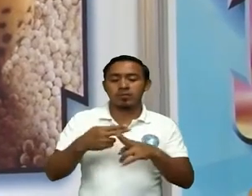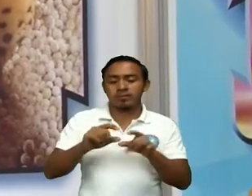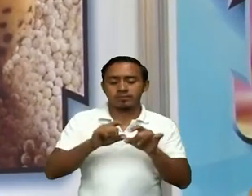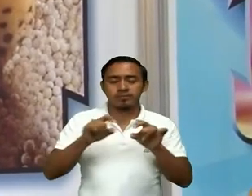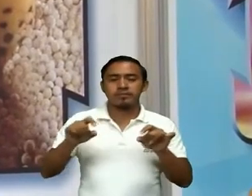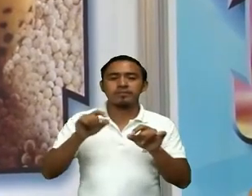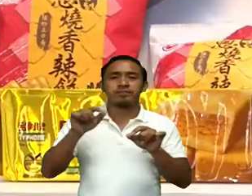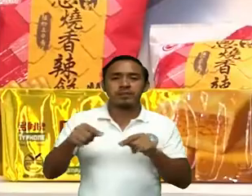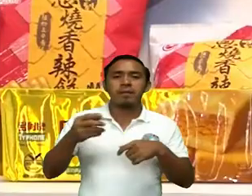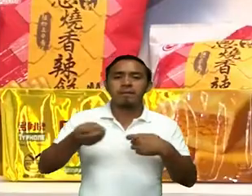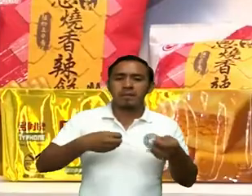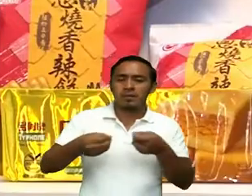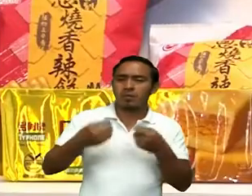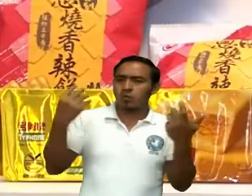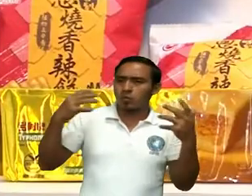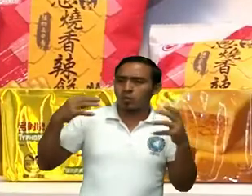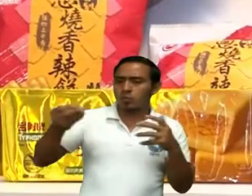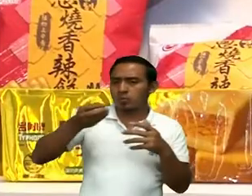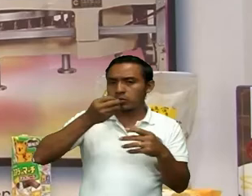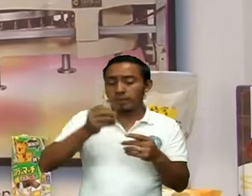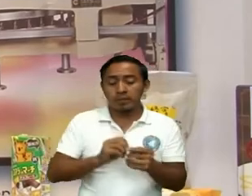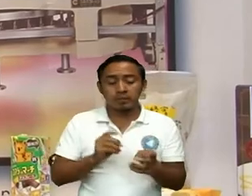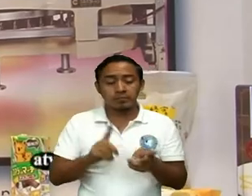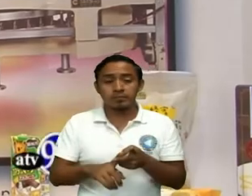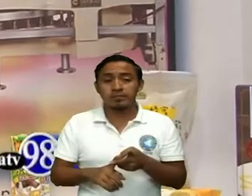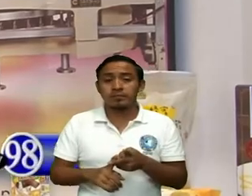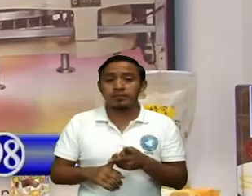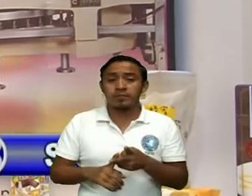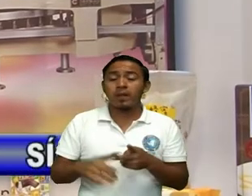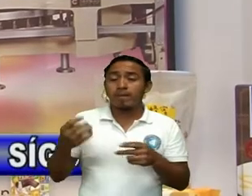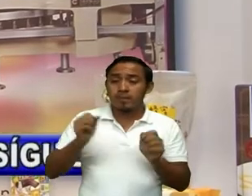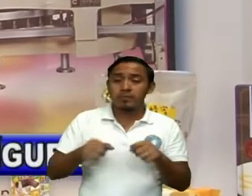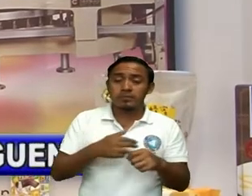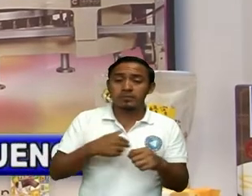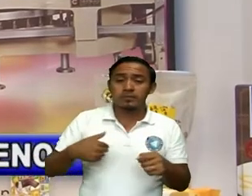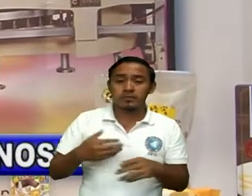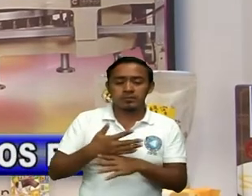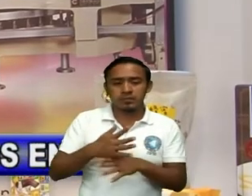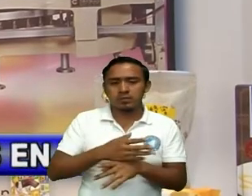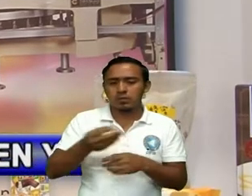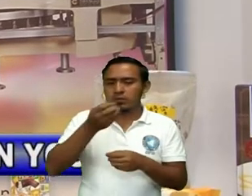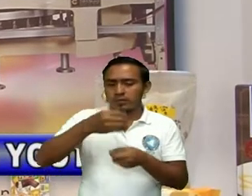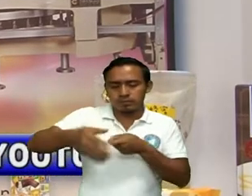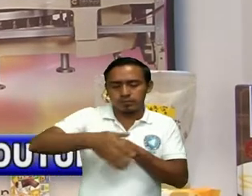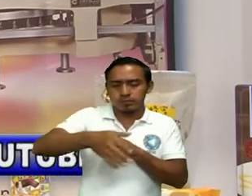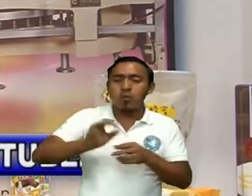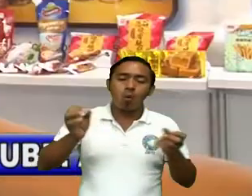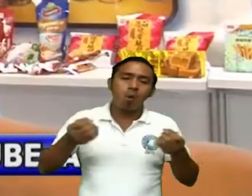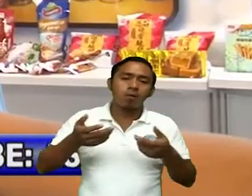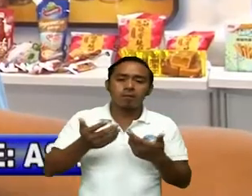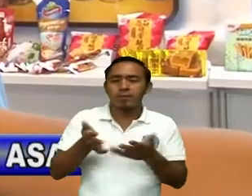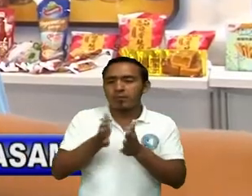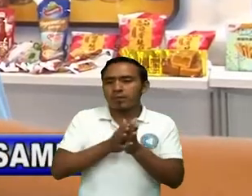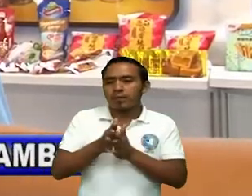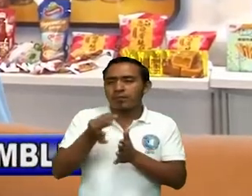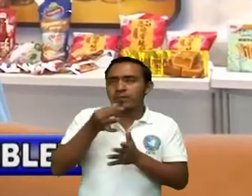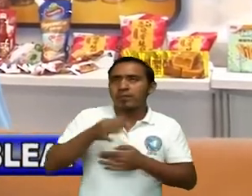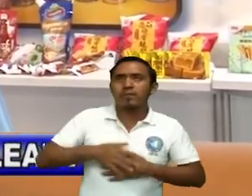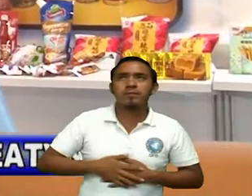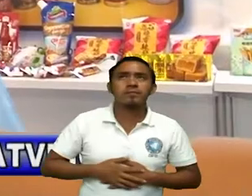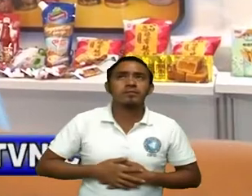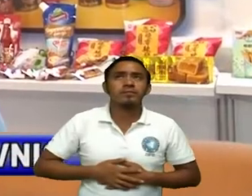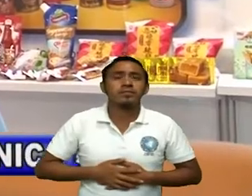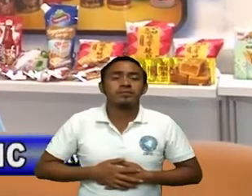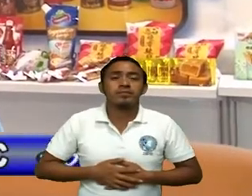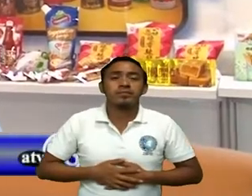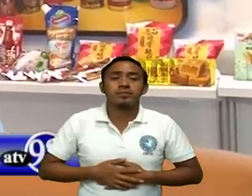que oferta ingredientes alimenticios y maquinaria industrial para la elaboración de alimentos y bebidas. And this is my first time to be